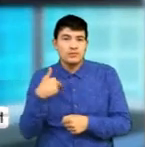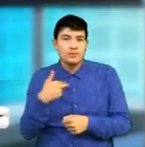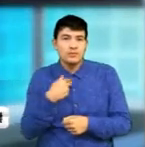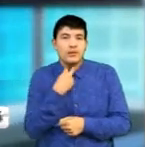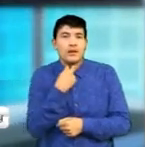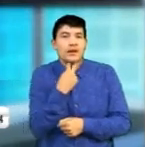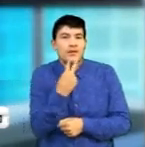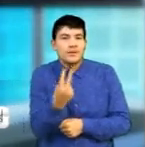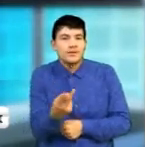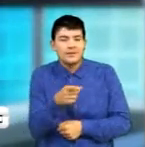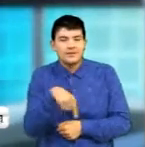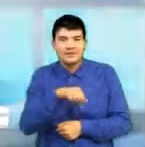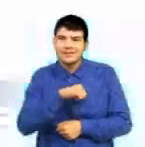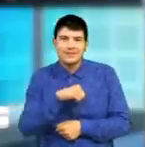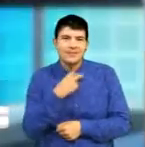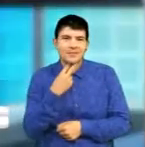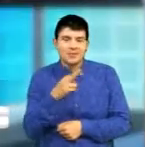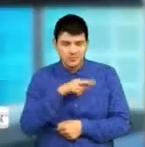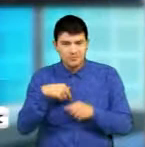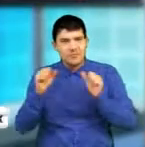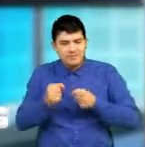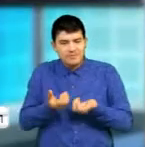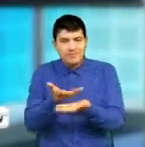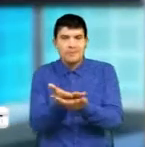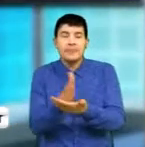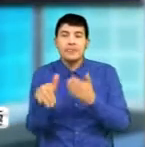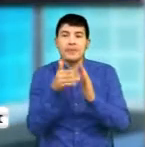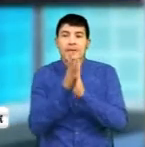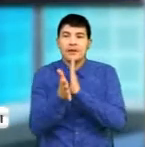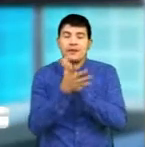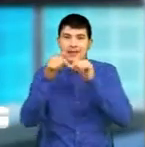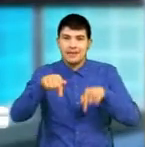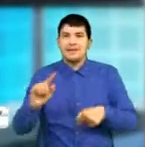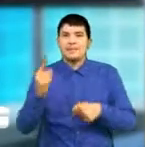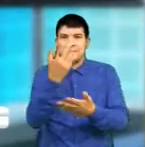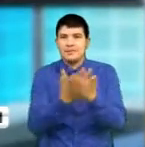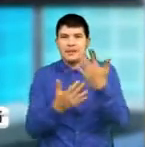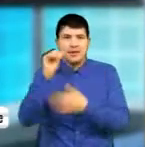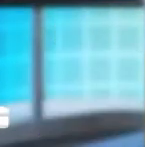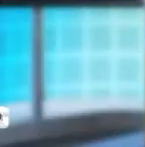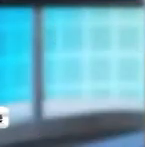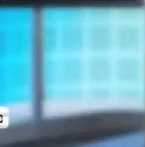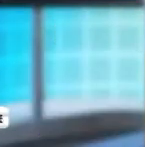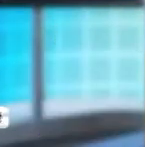voz de los que no tienen voz. Y hasta aquí toda la información de Primera Mano. Recuerden, nos vemos el